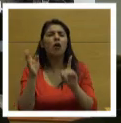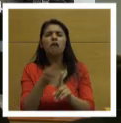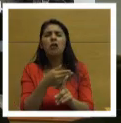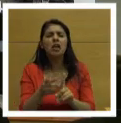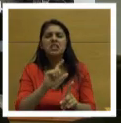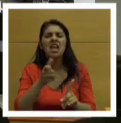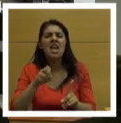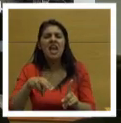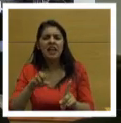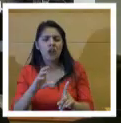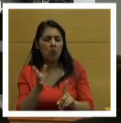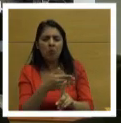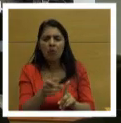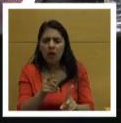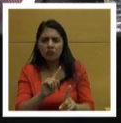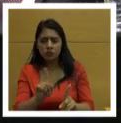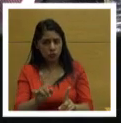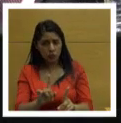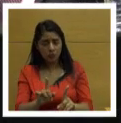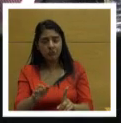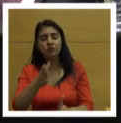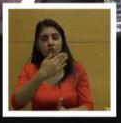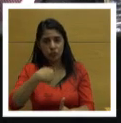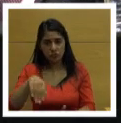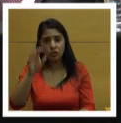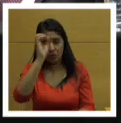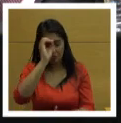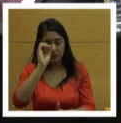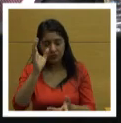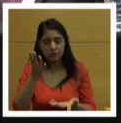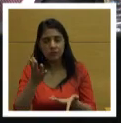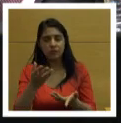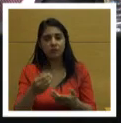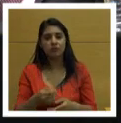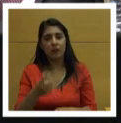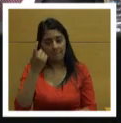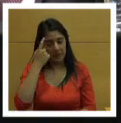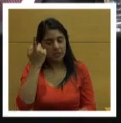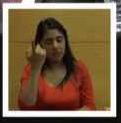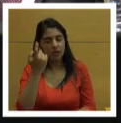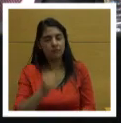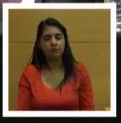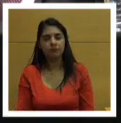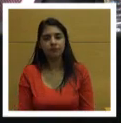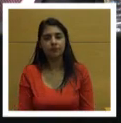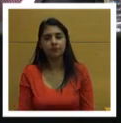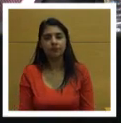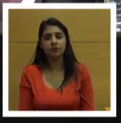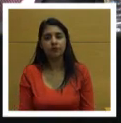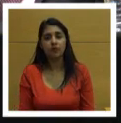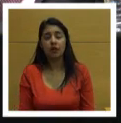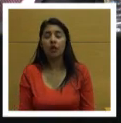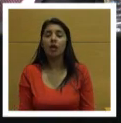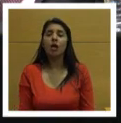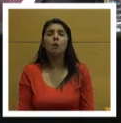violencia de género, sino que en definitiva lo podamos entender. ¿De qué manera